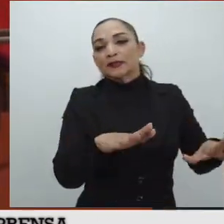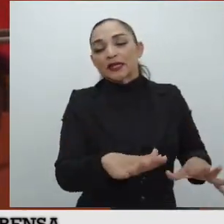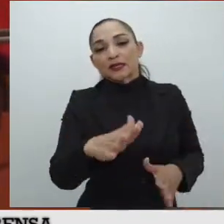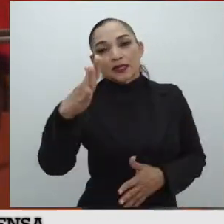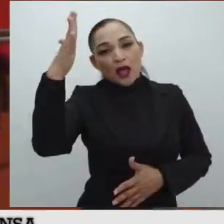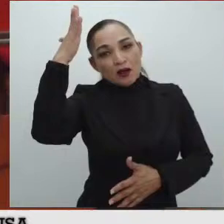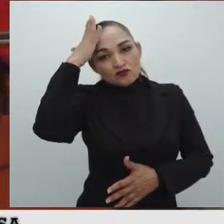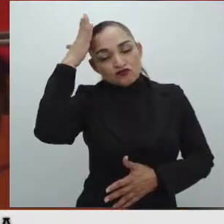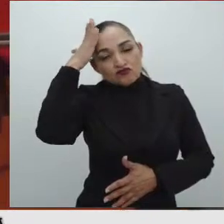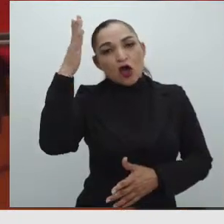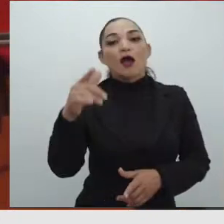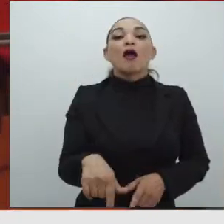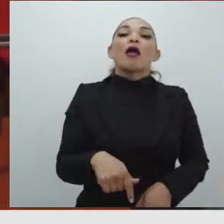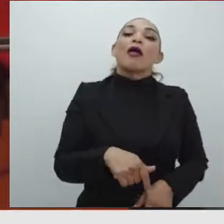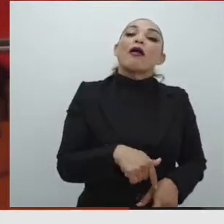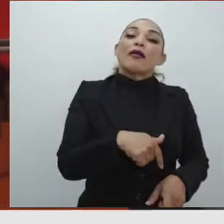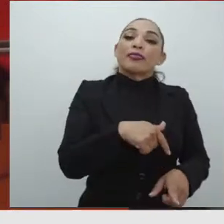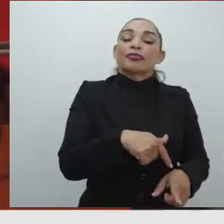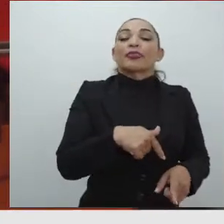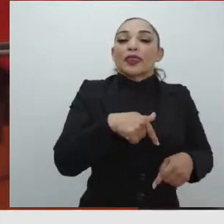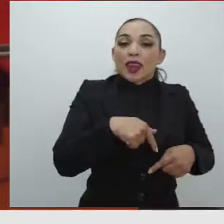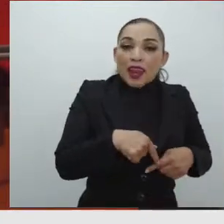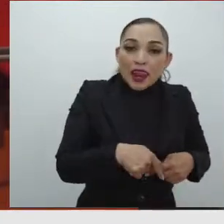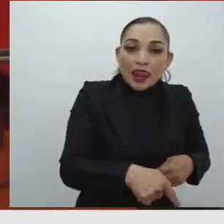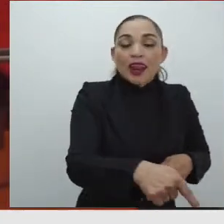puntual trabajo en la materia.